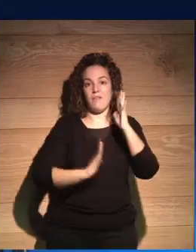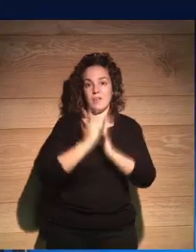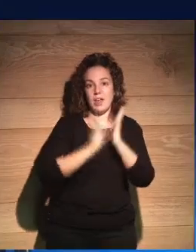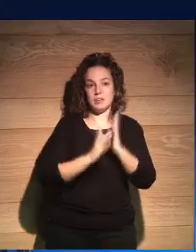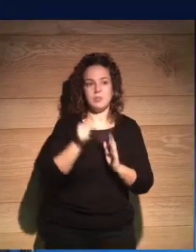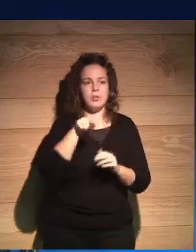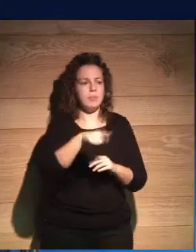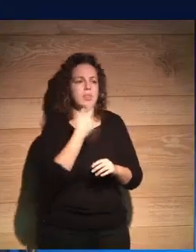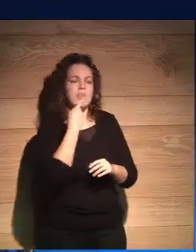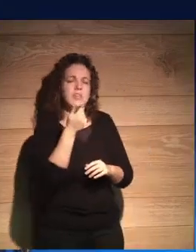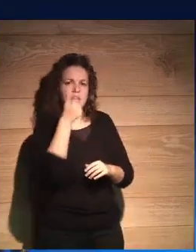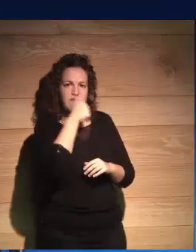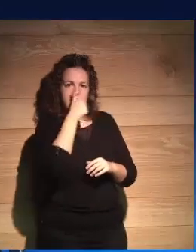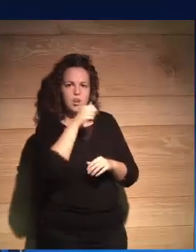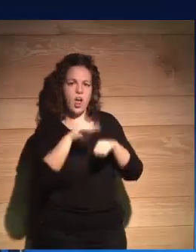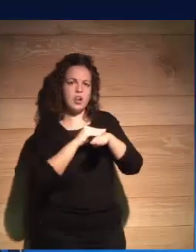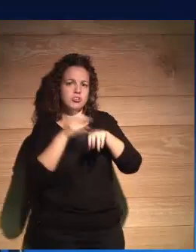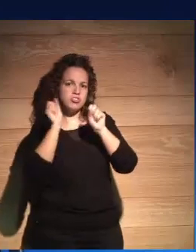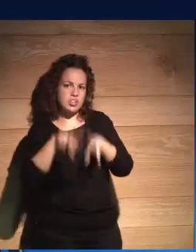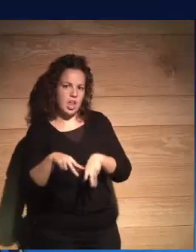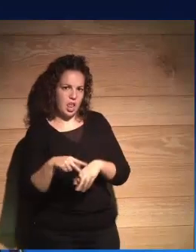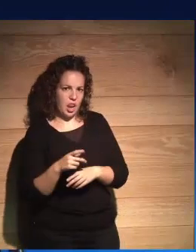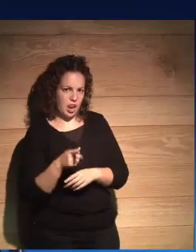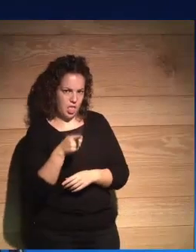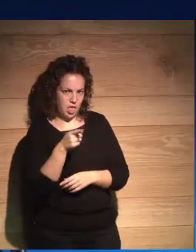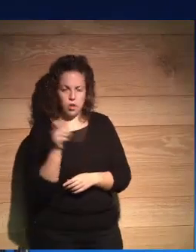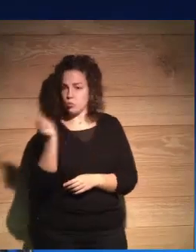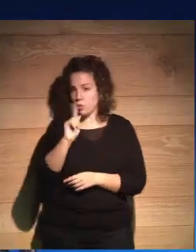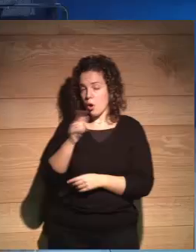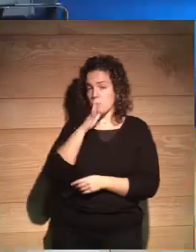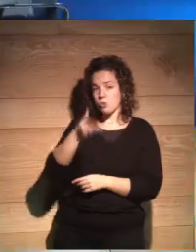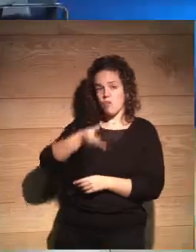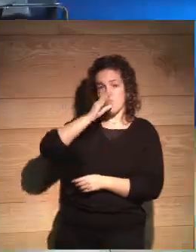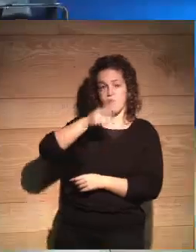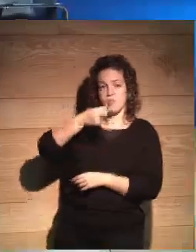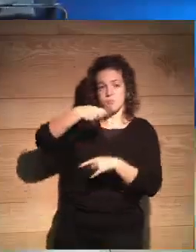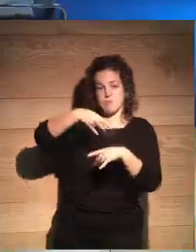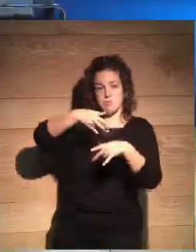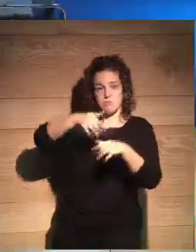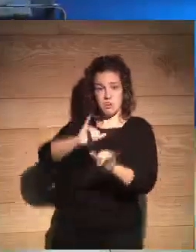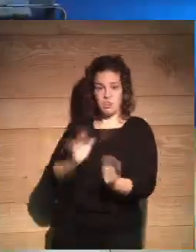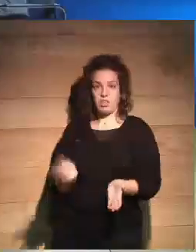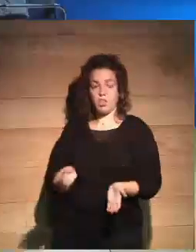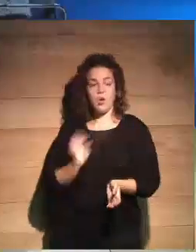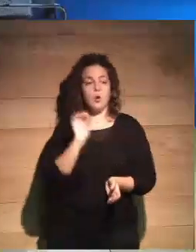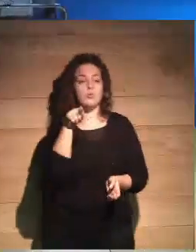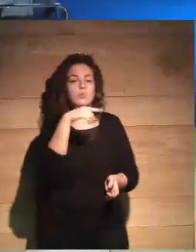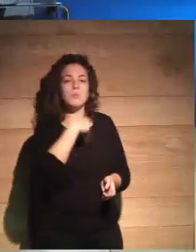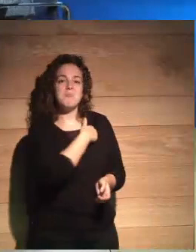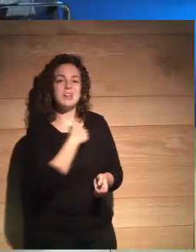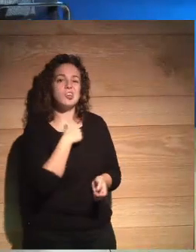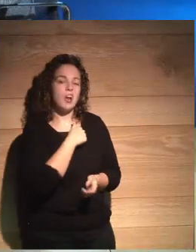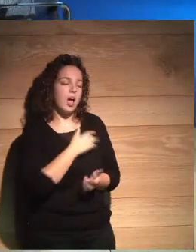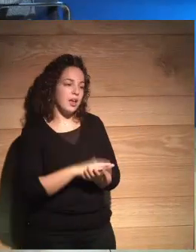sin alcohol en un capítulo, ¿eh? El vino sin alcohol no lo defiendo porque no lo bebo. Yo jamás bebo sin alcohol. Bueno, ahora, o tu personaje, no sé si